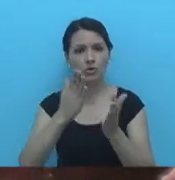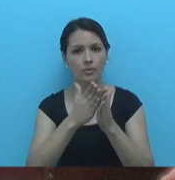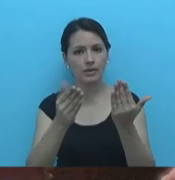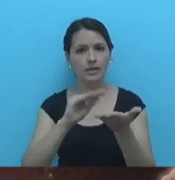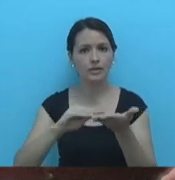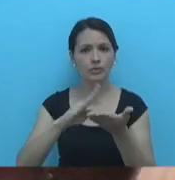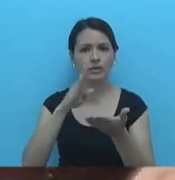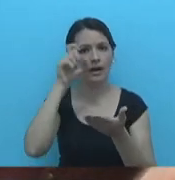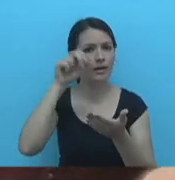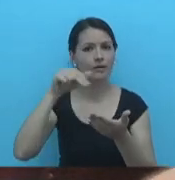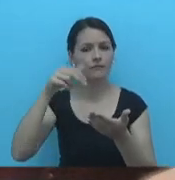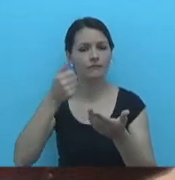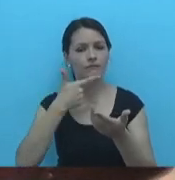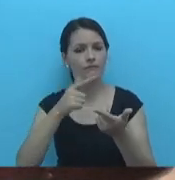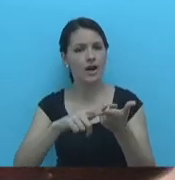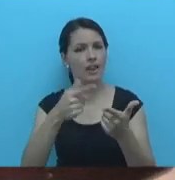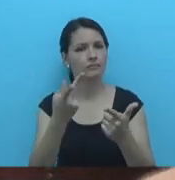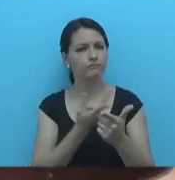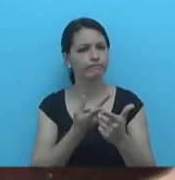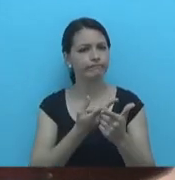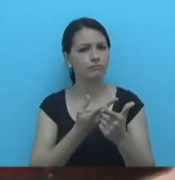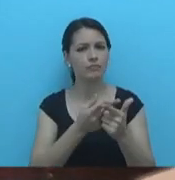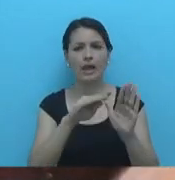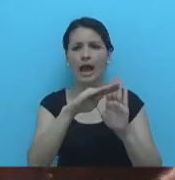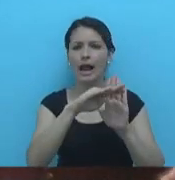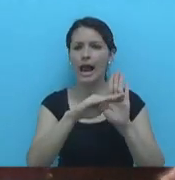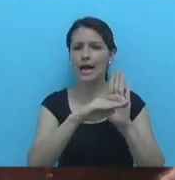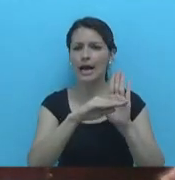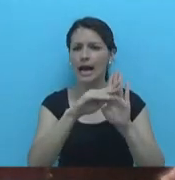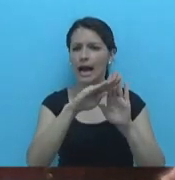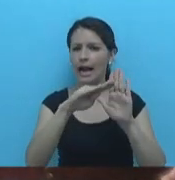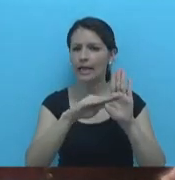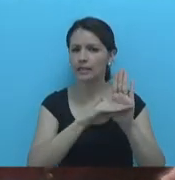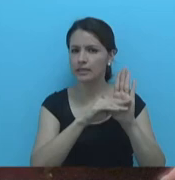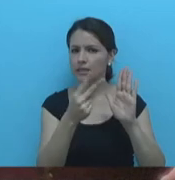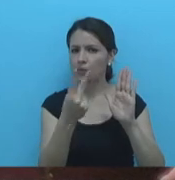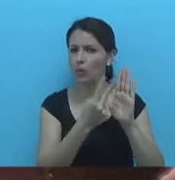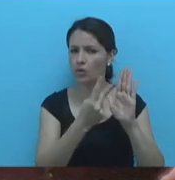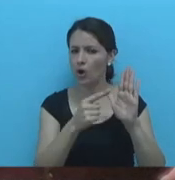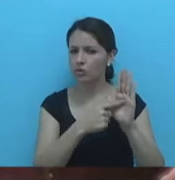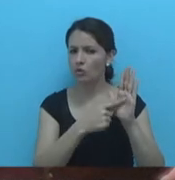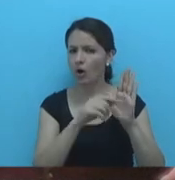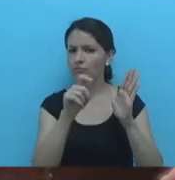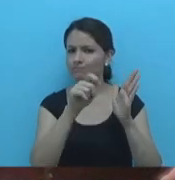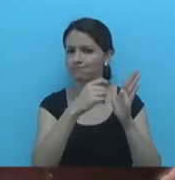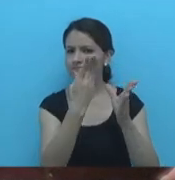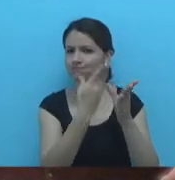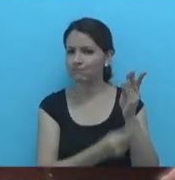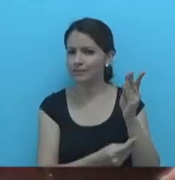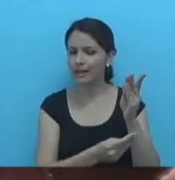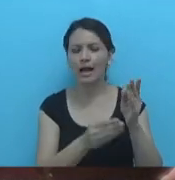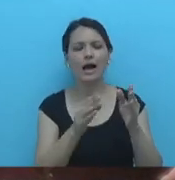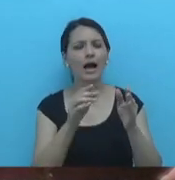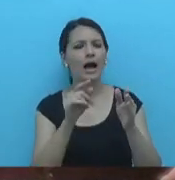Vuelvo a reiterar, se produjo un error en el artículo 2, un error material, y solicitamos se corrija en el Senado, ya